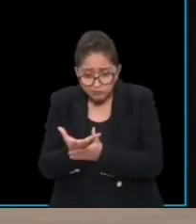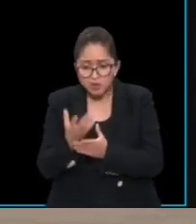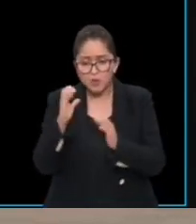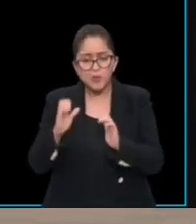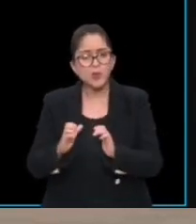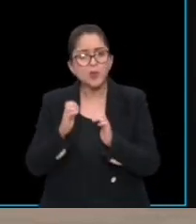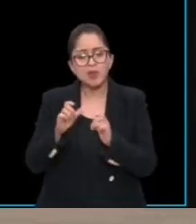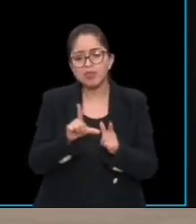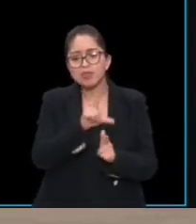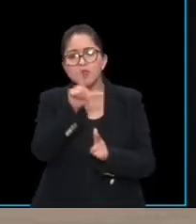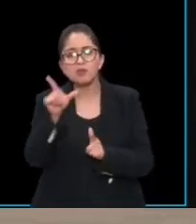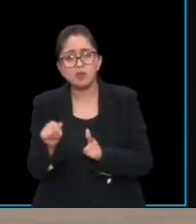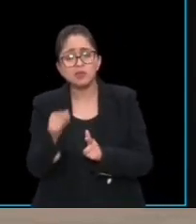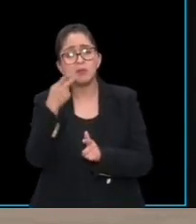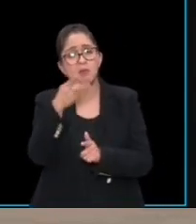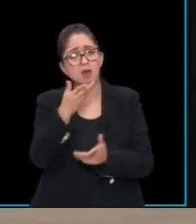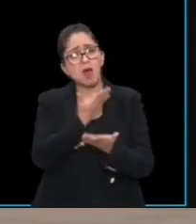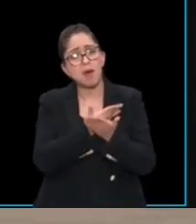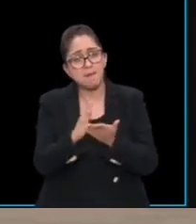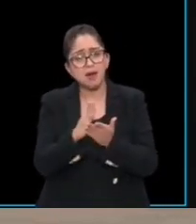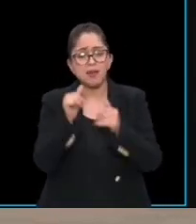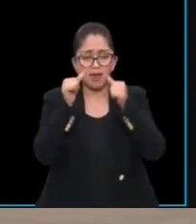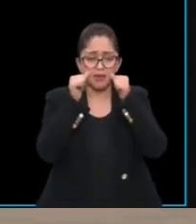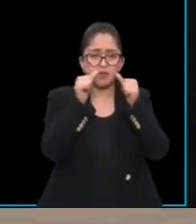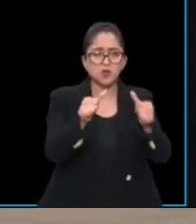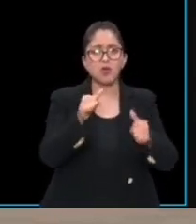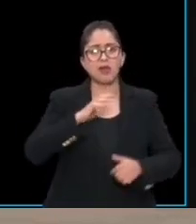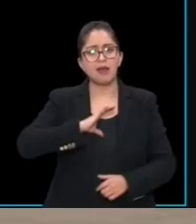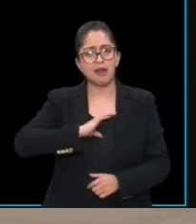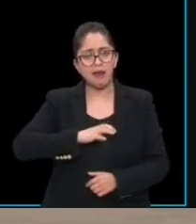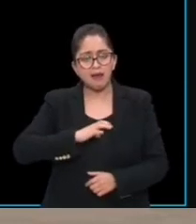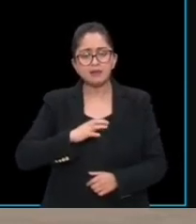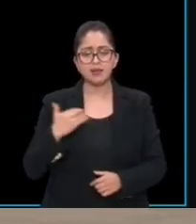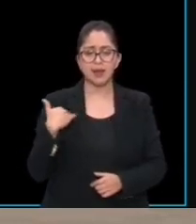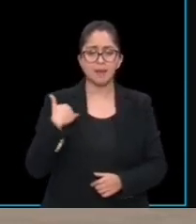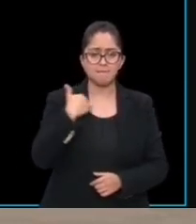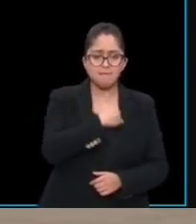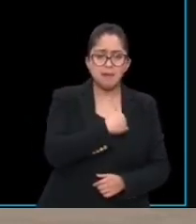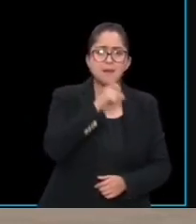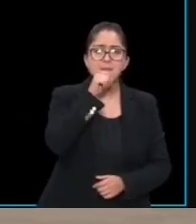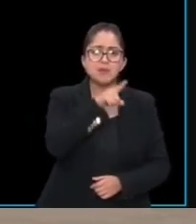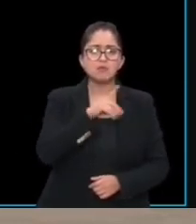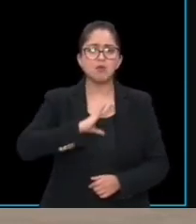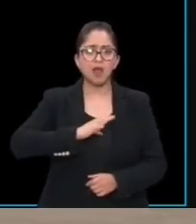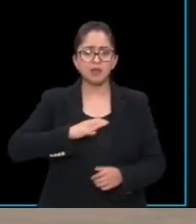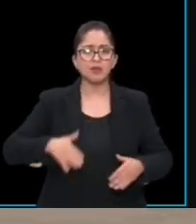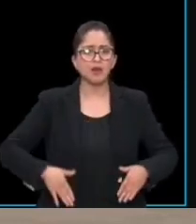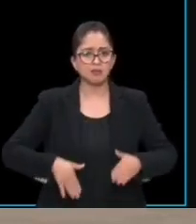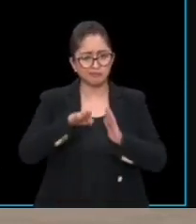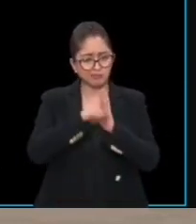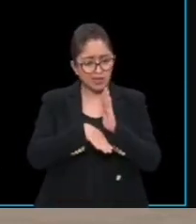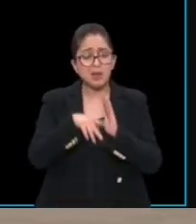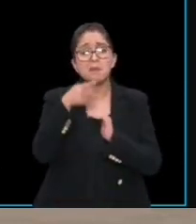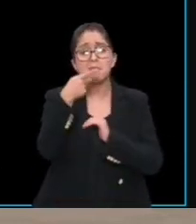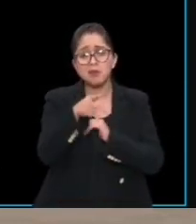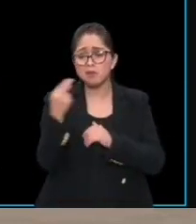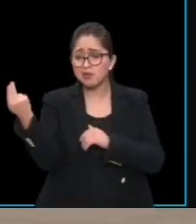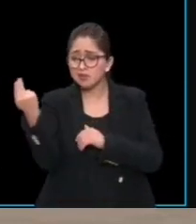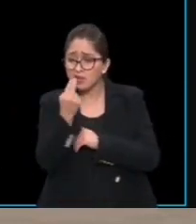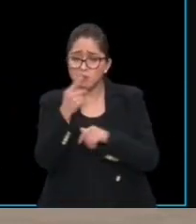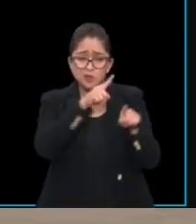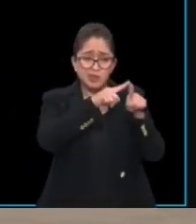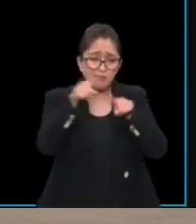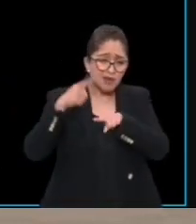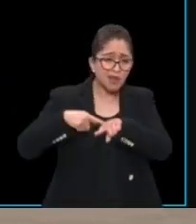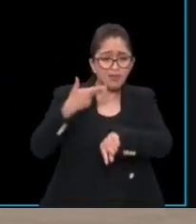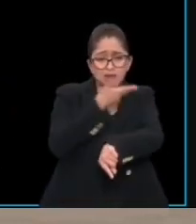forma particular la atención de cáncer de mama y cáncer cervicouterino. Es importante que se cuente con la cobertura, con los recursos